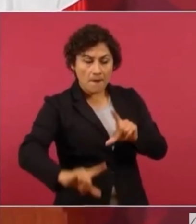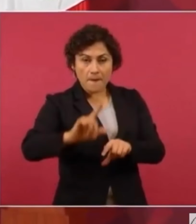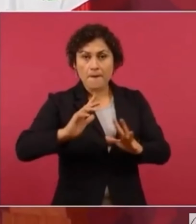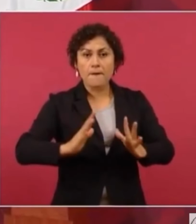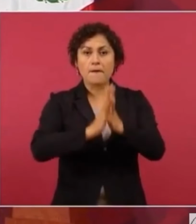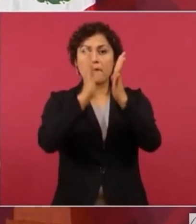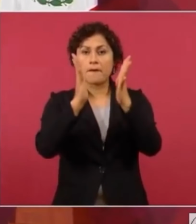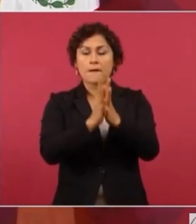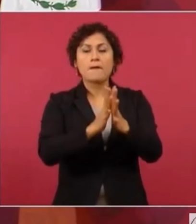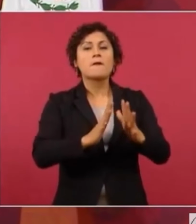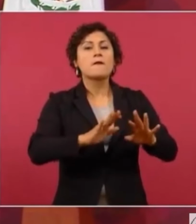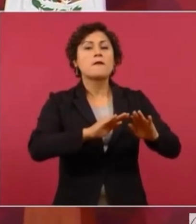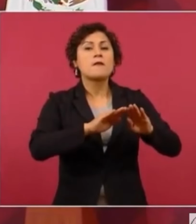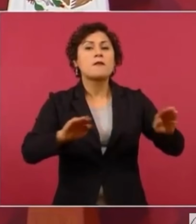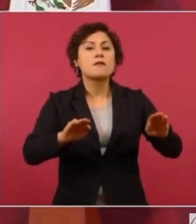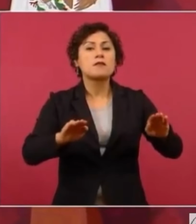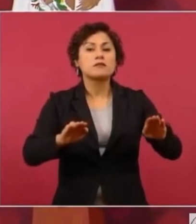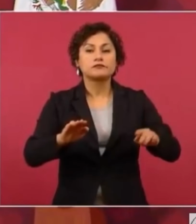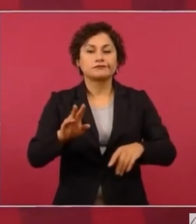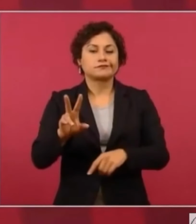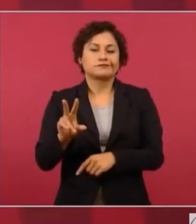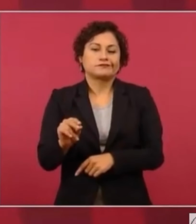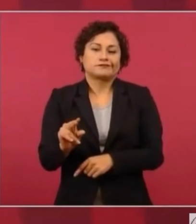Afortunadamente depende del pueblo.